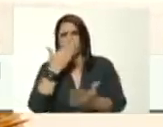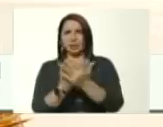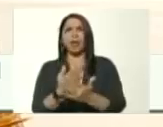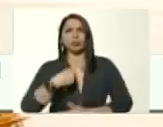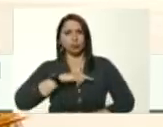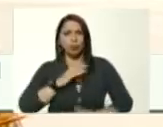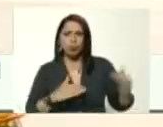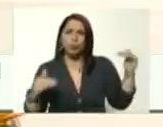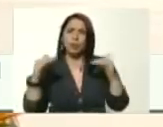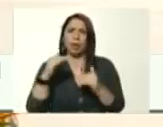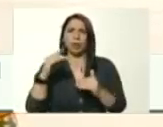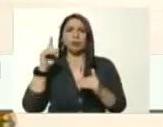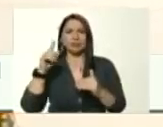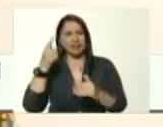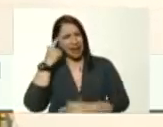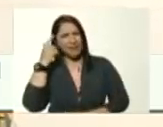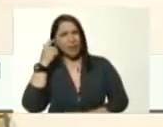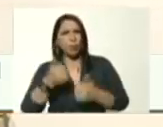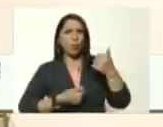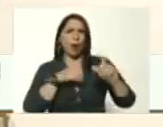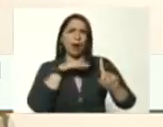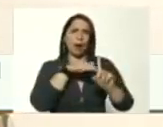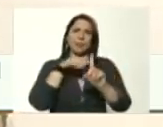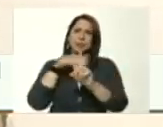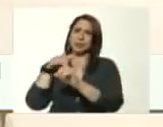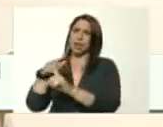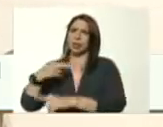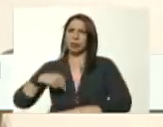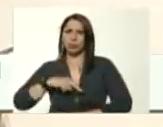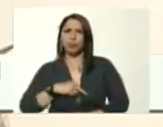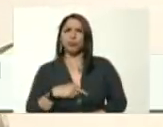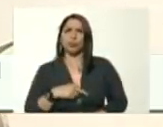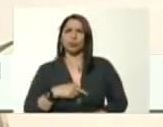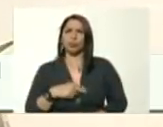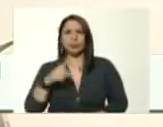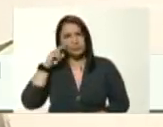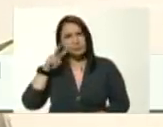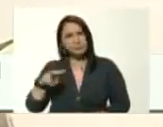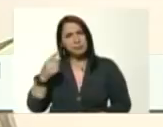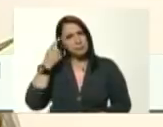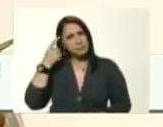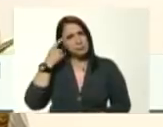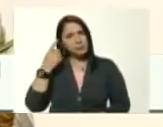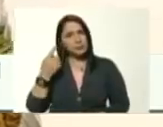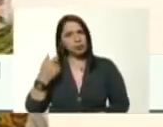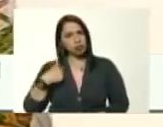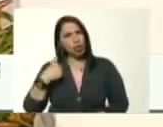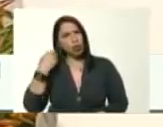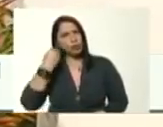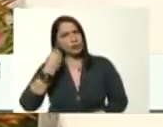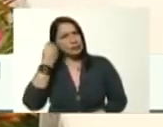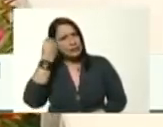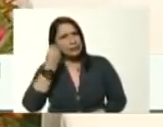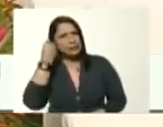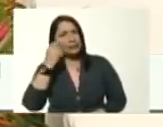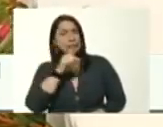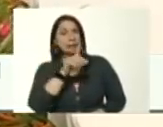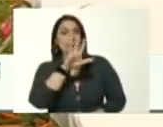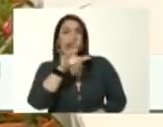ya sabemos las amenazas que hemos regulado yo sospecho que en 150 años